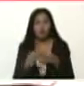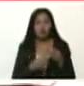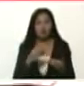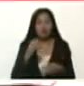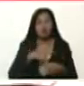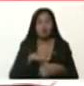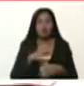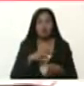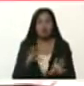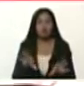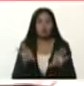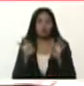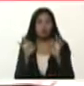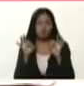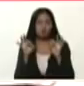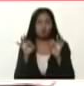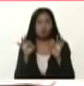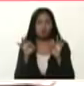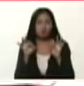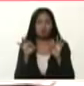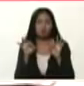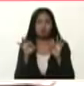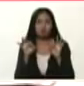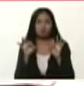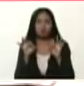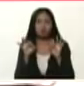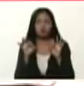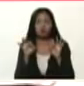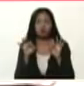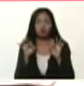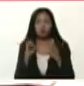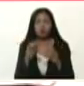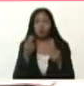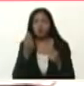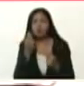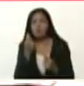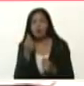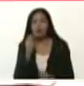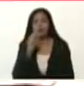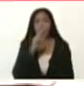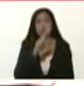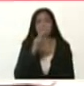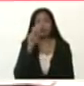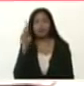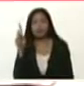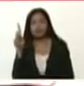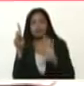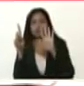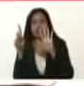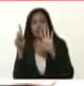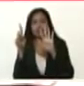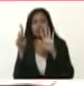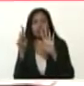fondo especial con un monto de arranque de